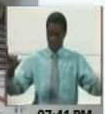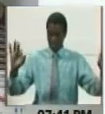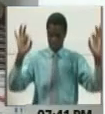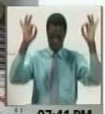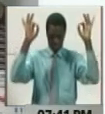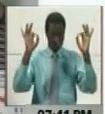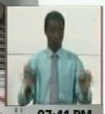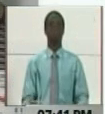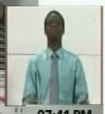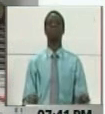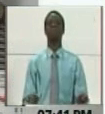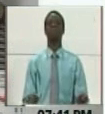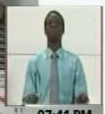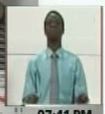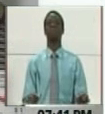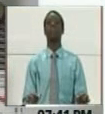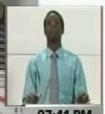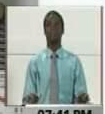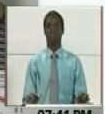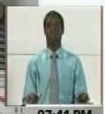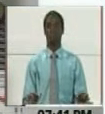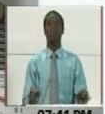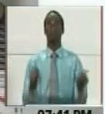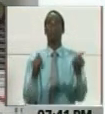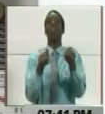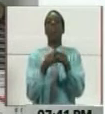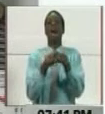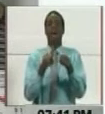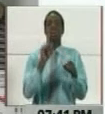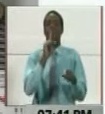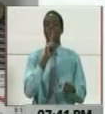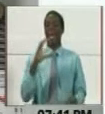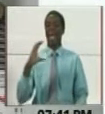presidente ejecutivo del consorcio credit card